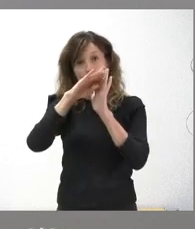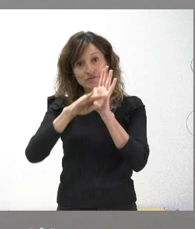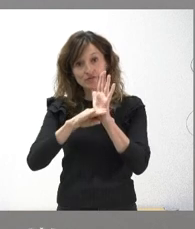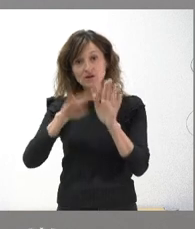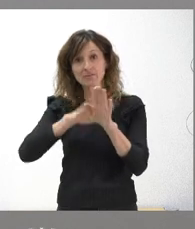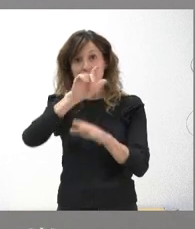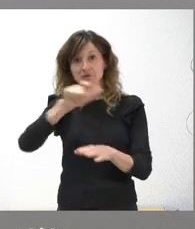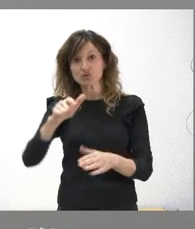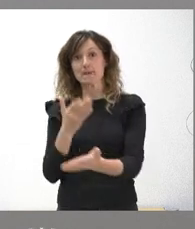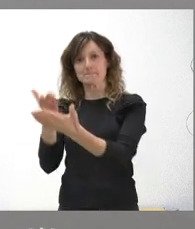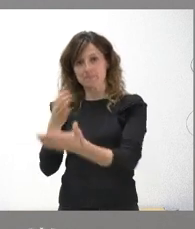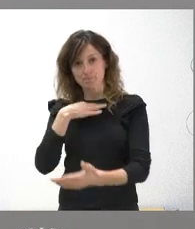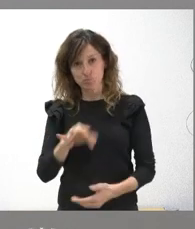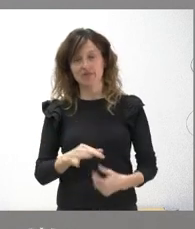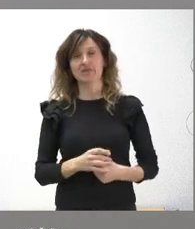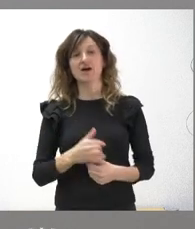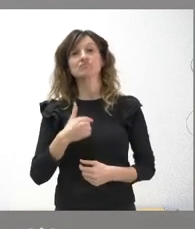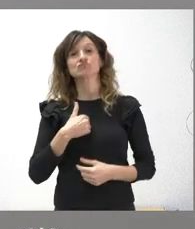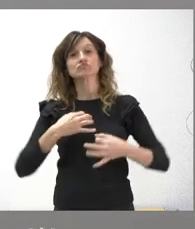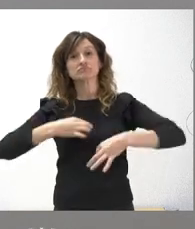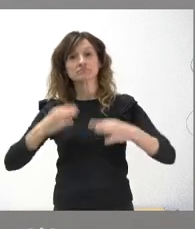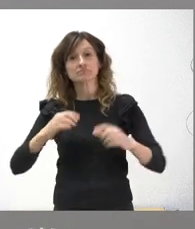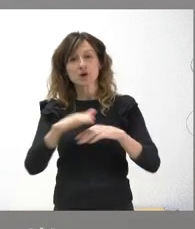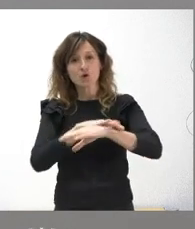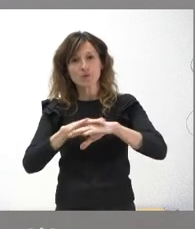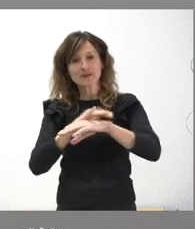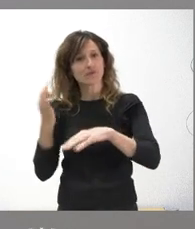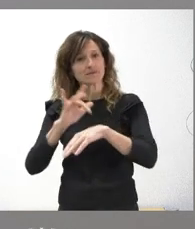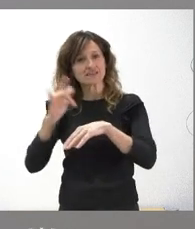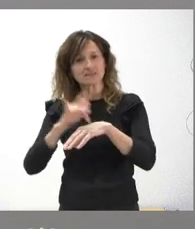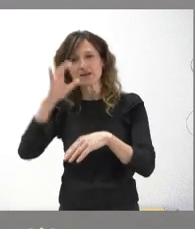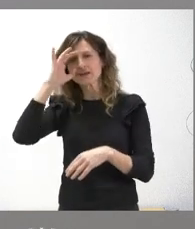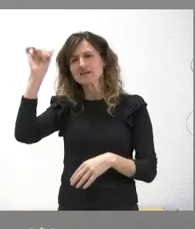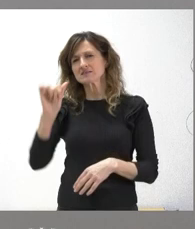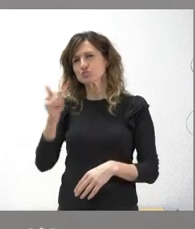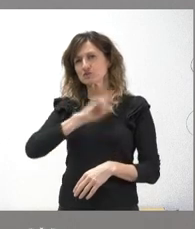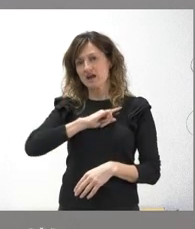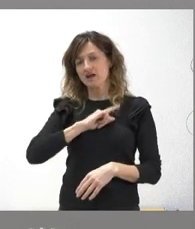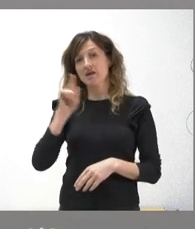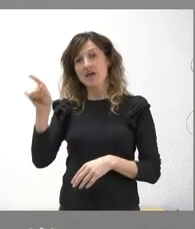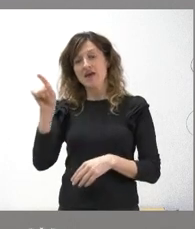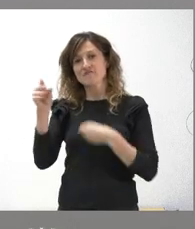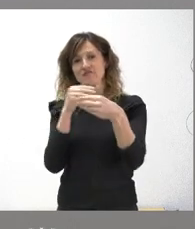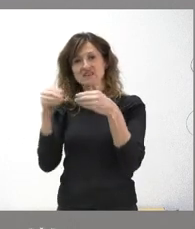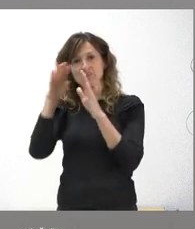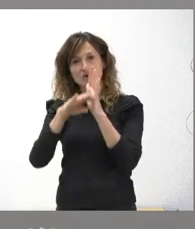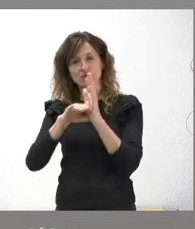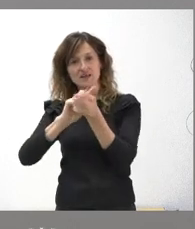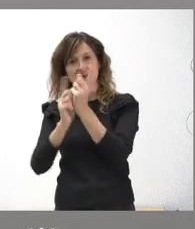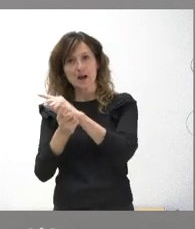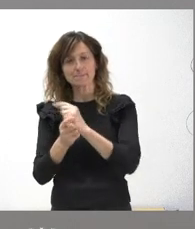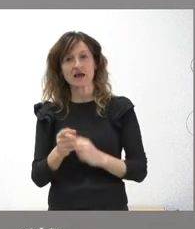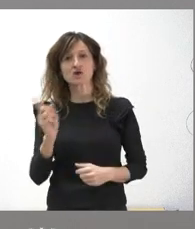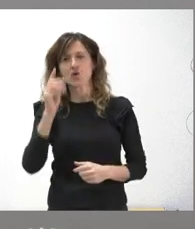que la gente lo pueda pedir y por tanto yo estoy convencido que el gobierno tiene que ser sensible a esto tiene que escucharnos y tiene que cambiar y flexibilizar las condiciones no pensando en las